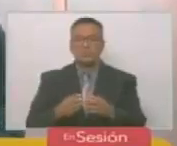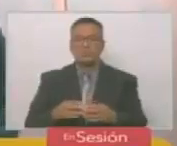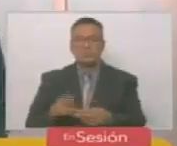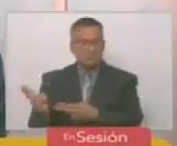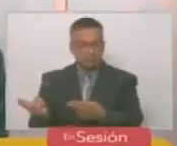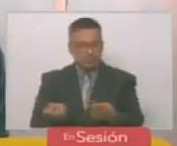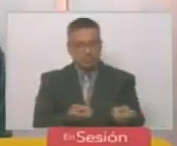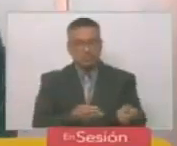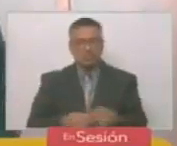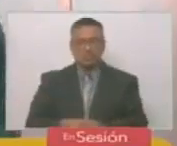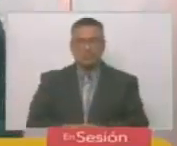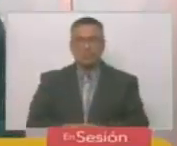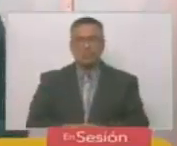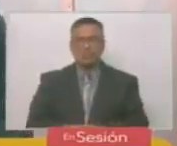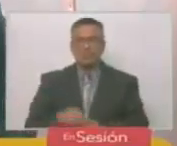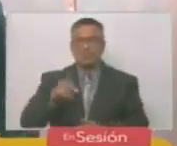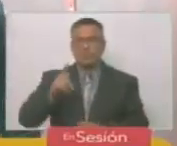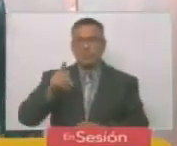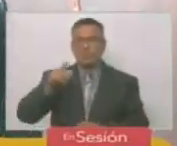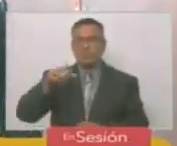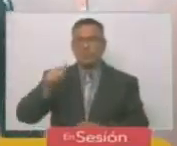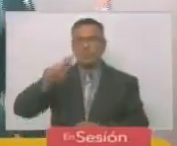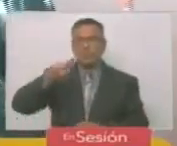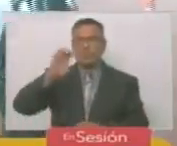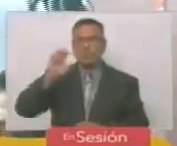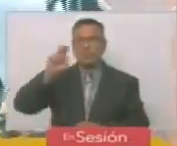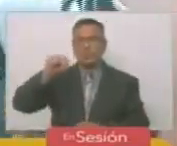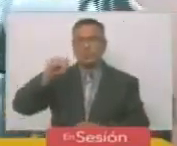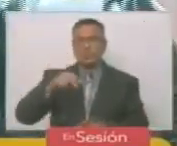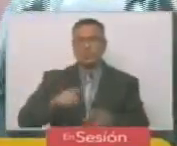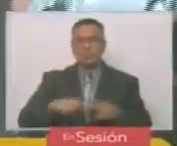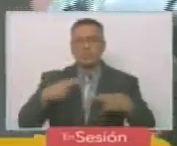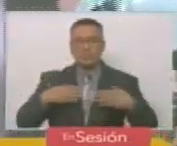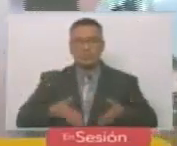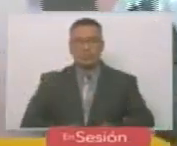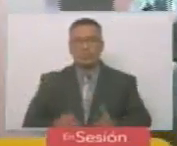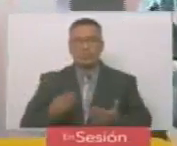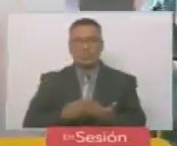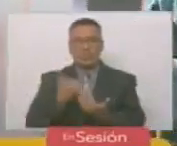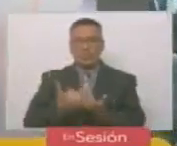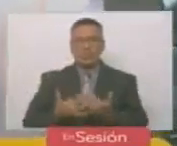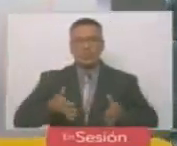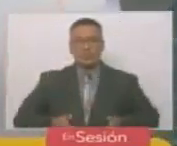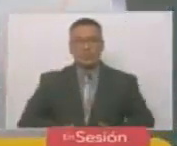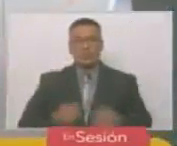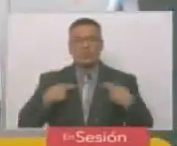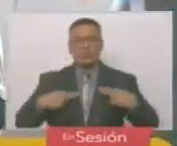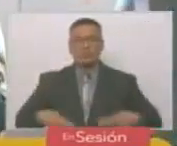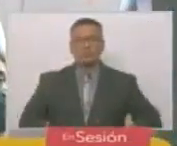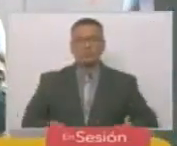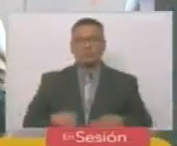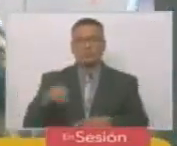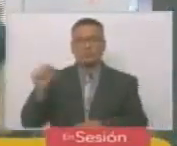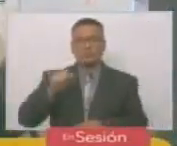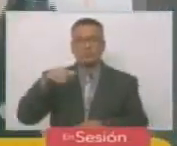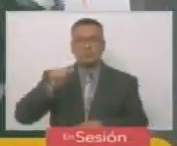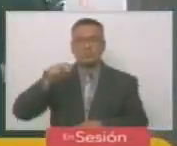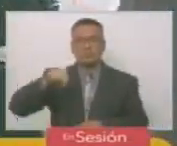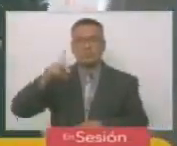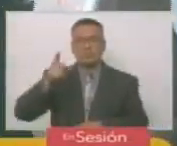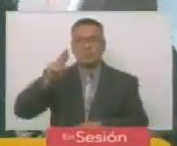bienvenida. A Karen Ramírez, cofundadora del Plan Parto Humanizado, bienvenida, Karen. Y a Sandra González,